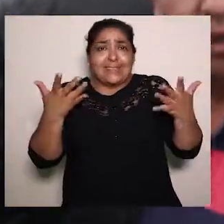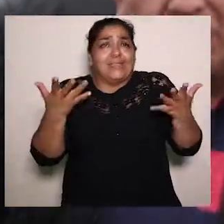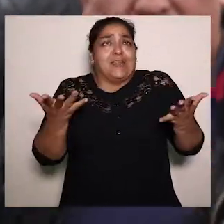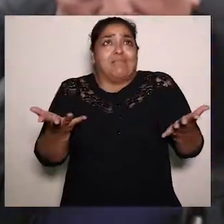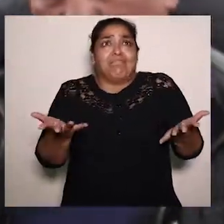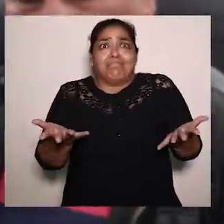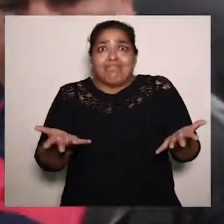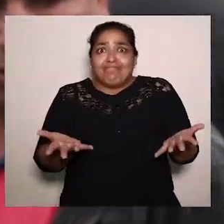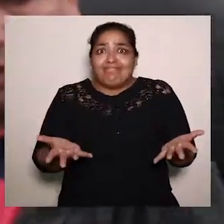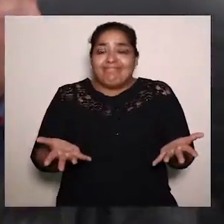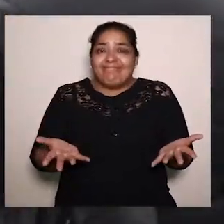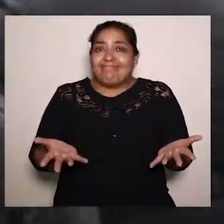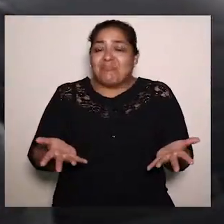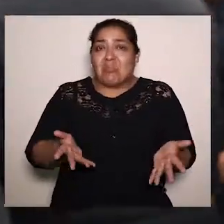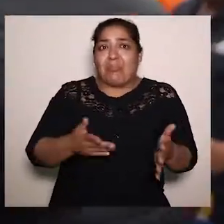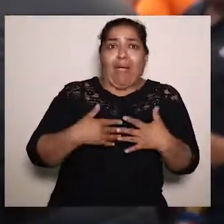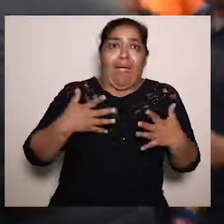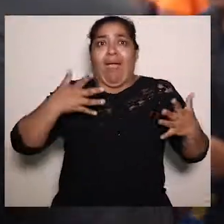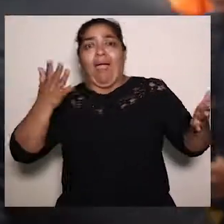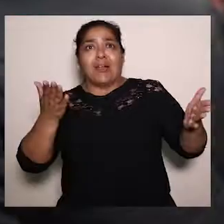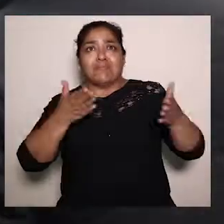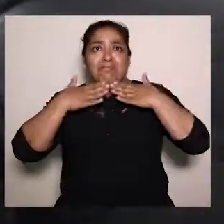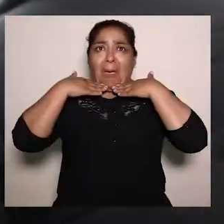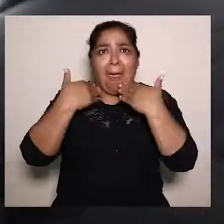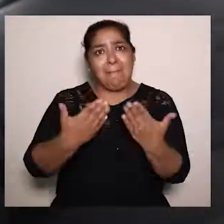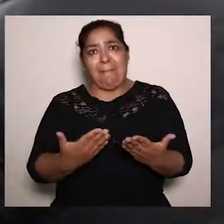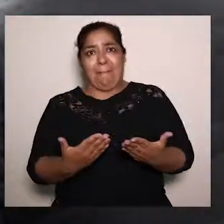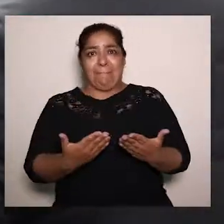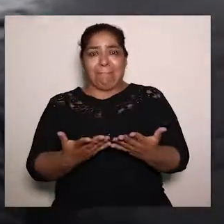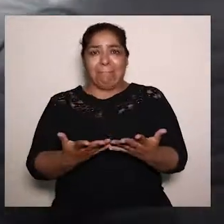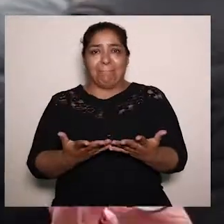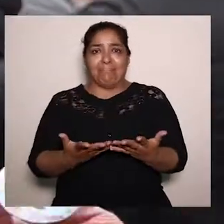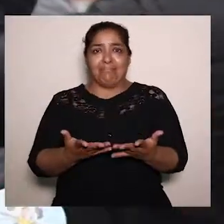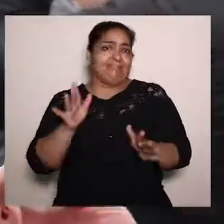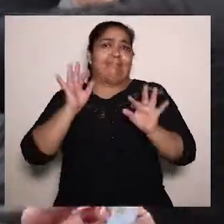tan tan amables